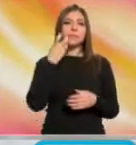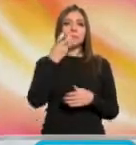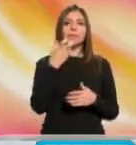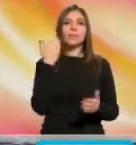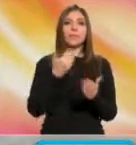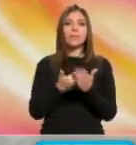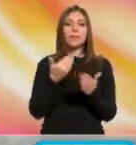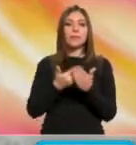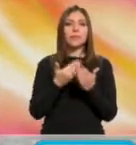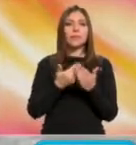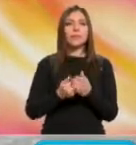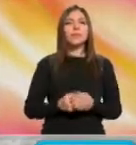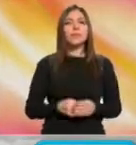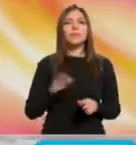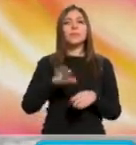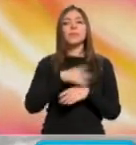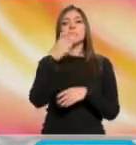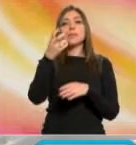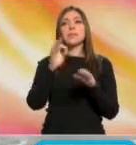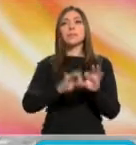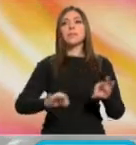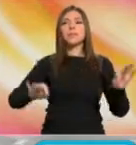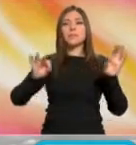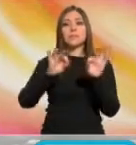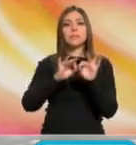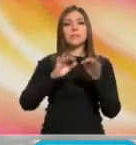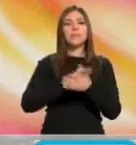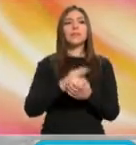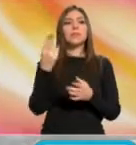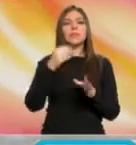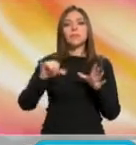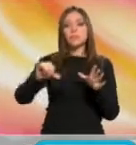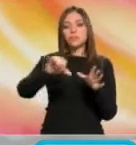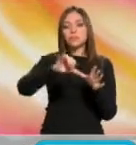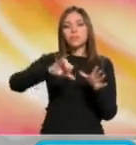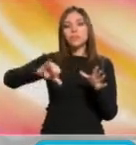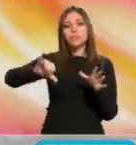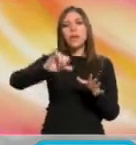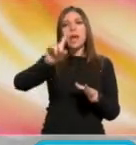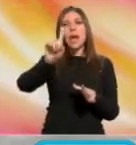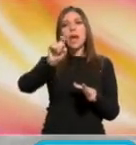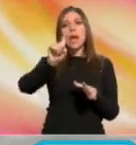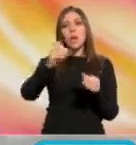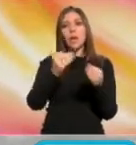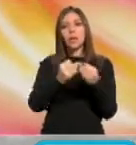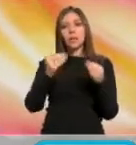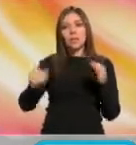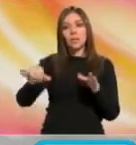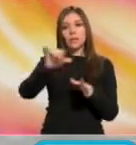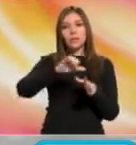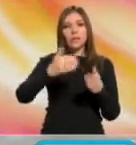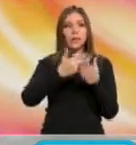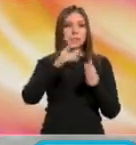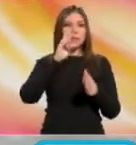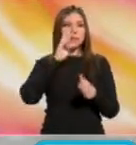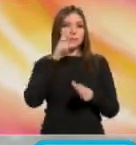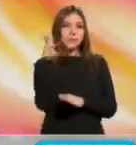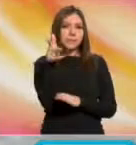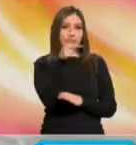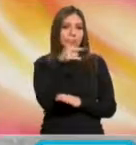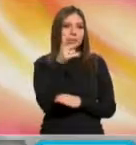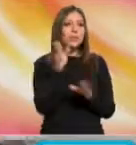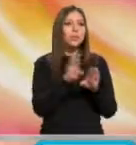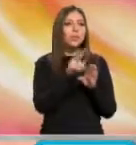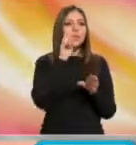humedecer un poquito porque eso es muy importante, echarle un poquito de agua a la tierra. Mira, podemos aquí mostrar un poco a la cámara,